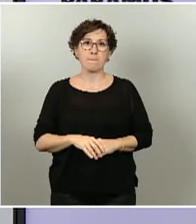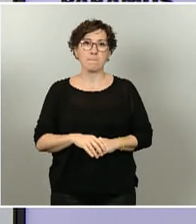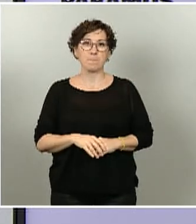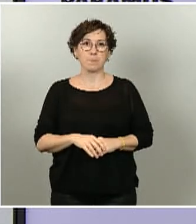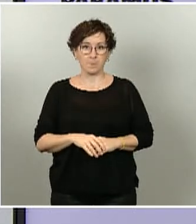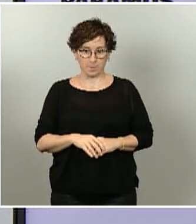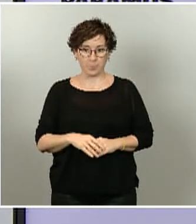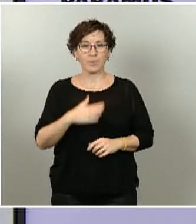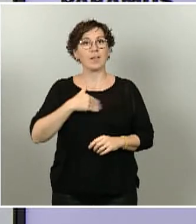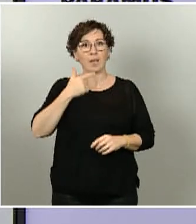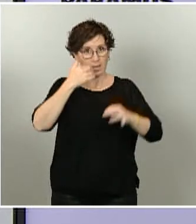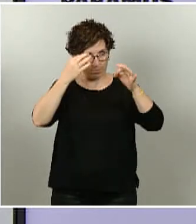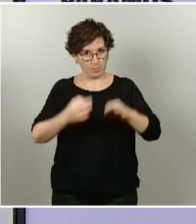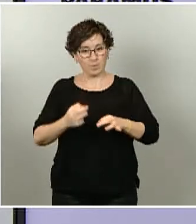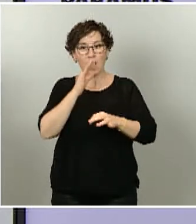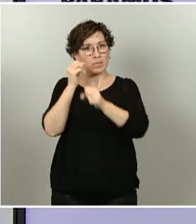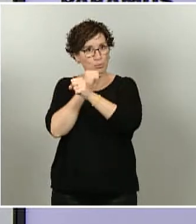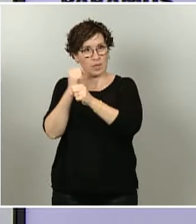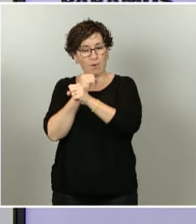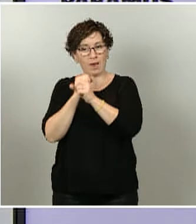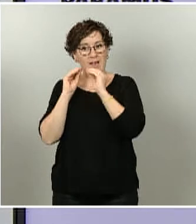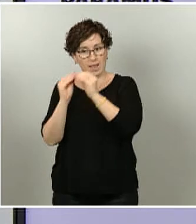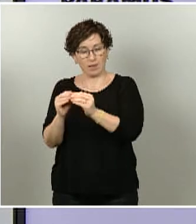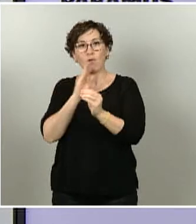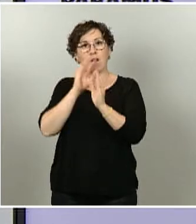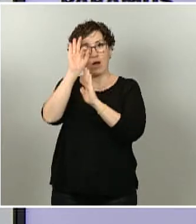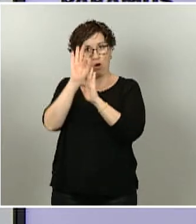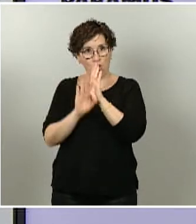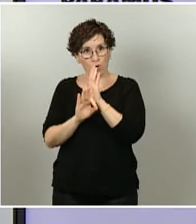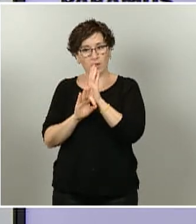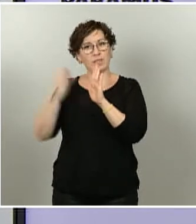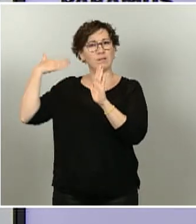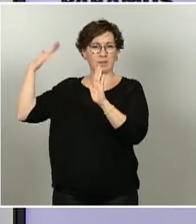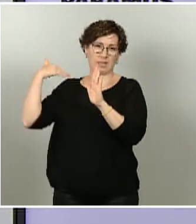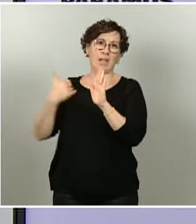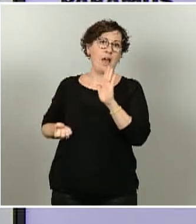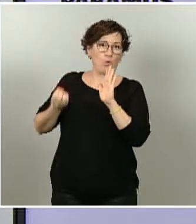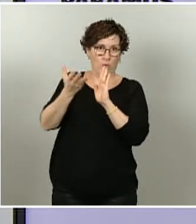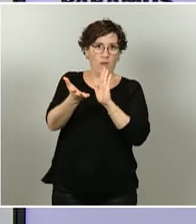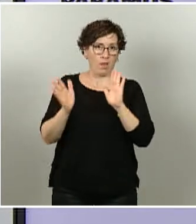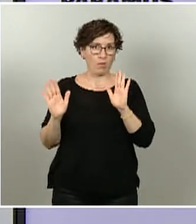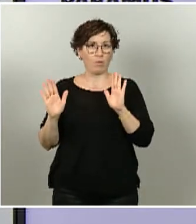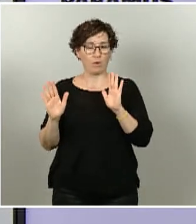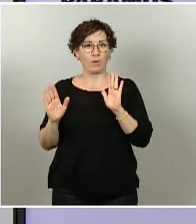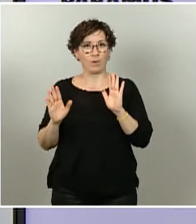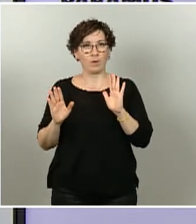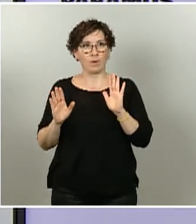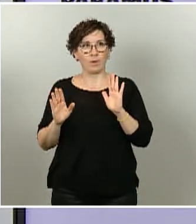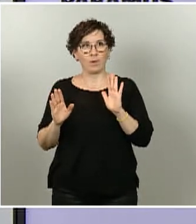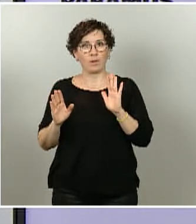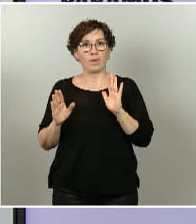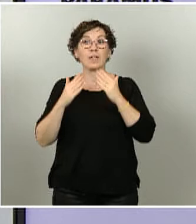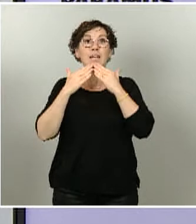trabajando con esta orden, ya la anunciamos, de hecho, fue también fruto del diálogo que se establece en las